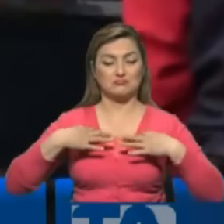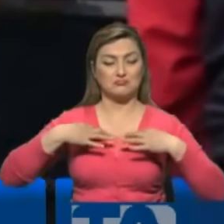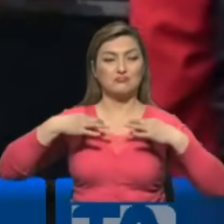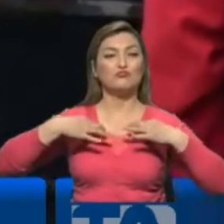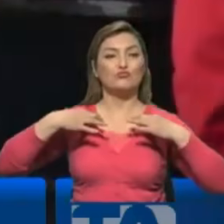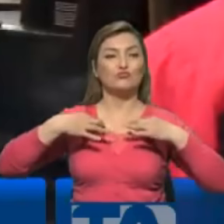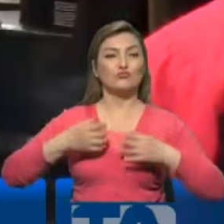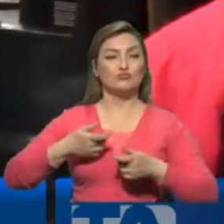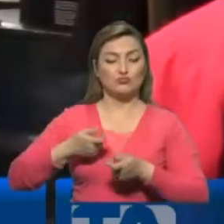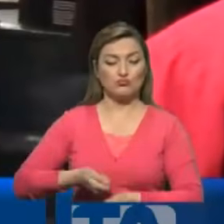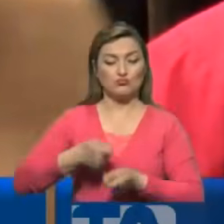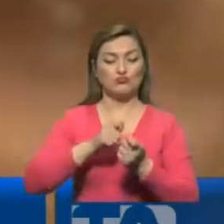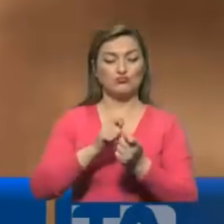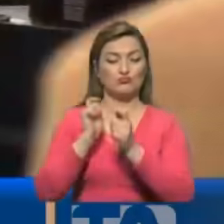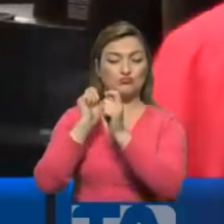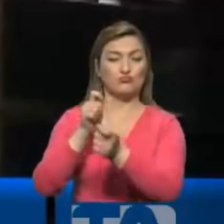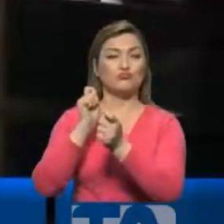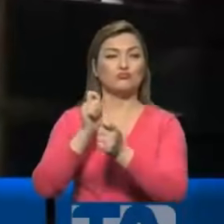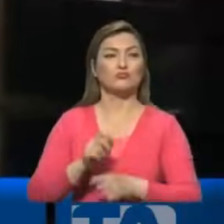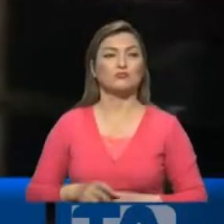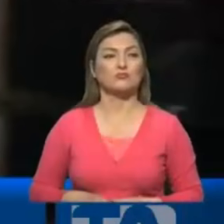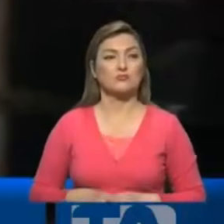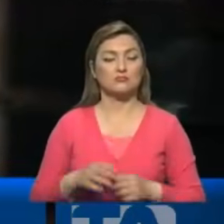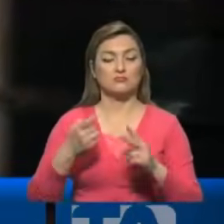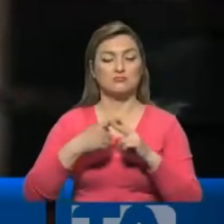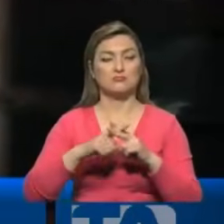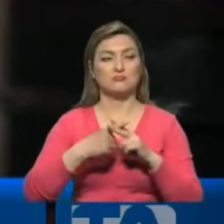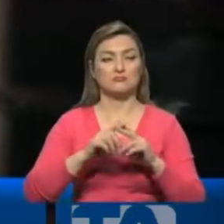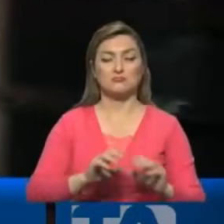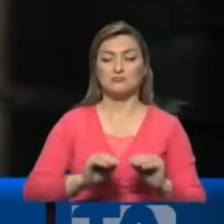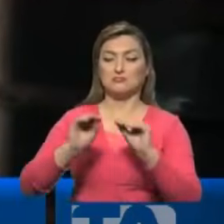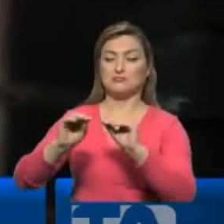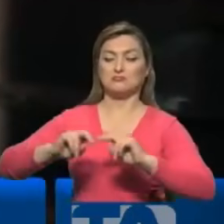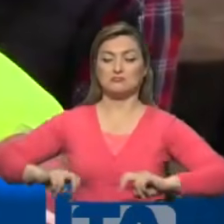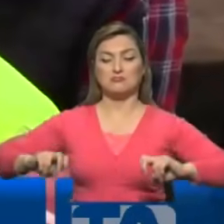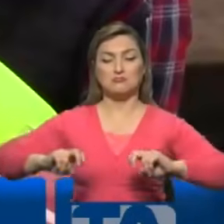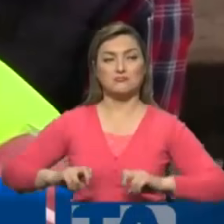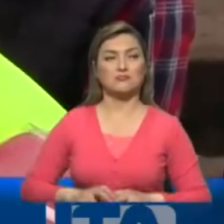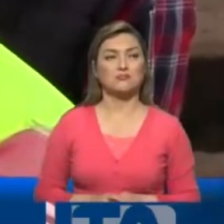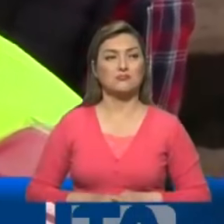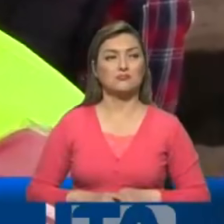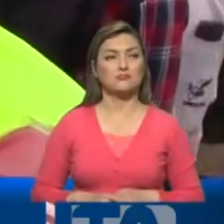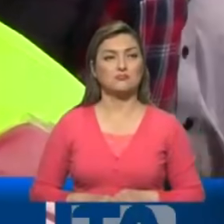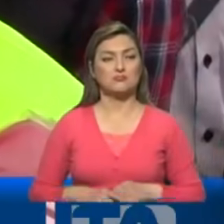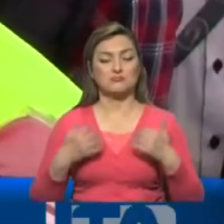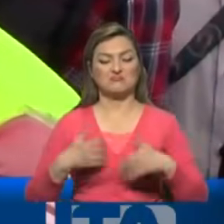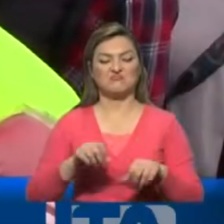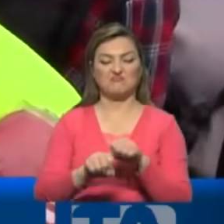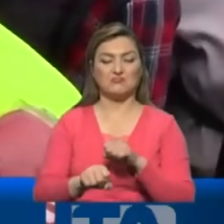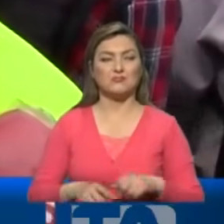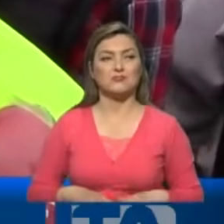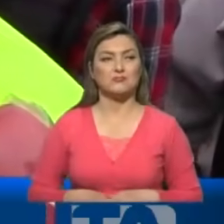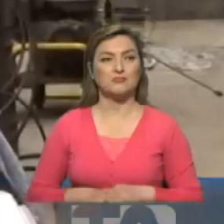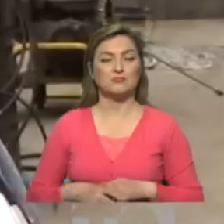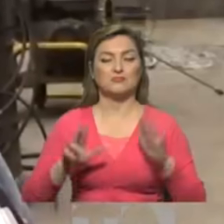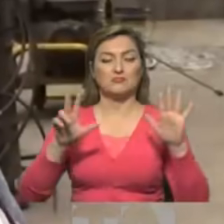vestimentas, una pala, un pico y un asadón, herramientas que fueron trasladadas para investigación. En estado de descomposición, que aparentemente hay